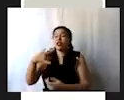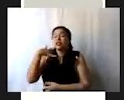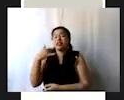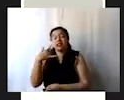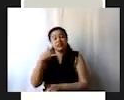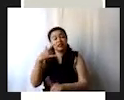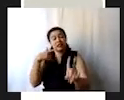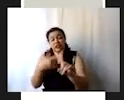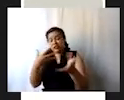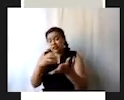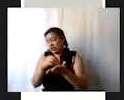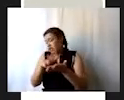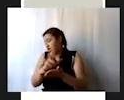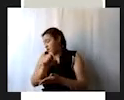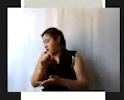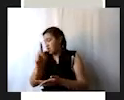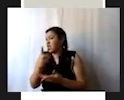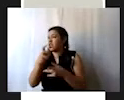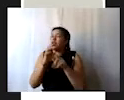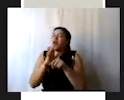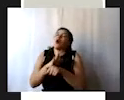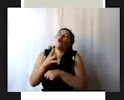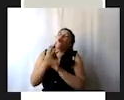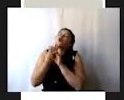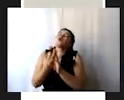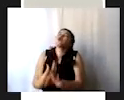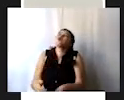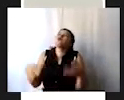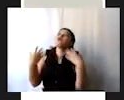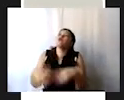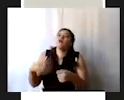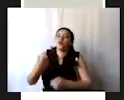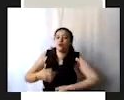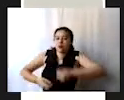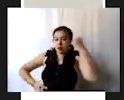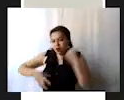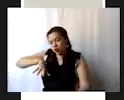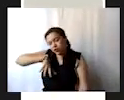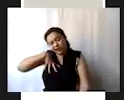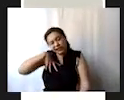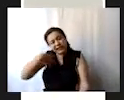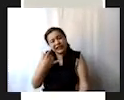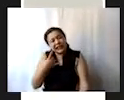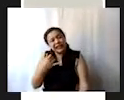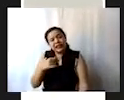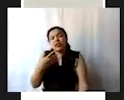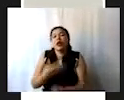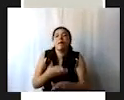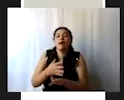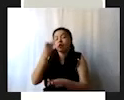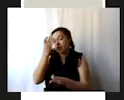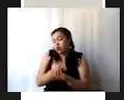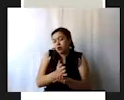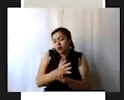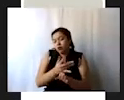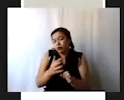Agenda 2030, que es un primer esfuerzo que se amplió incluso más que sus predecesores, los objetivos del desarrollo